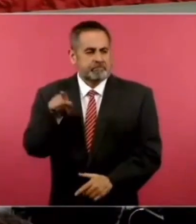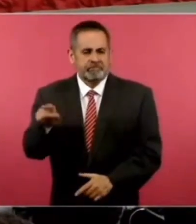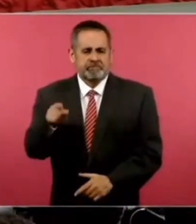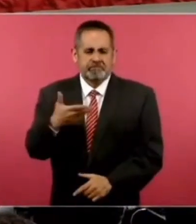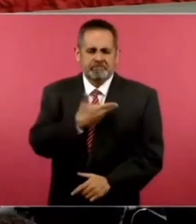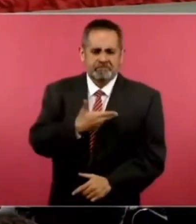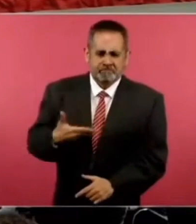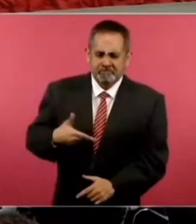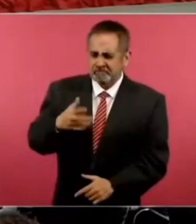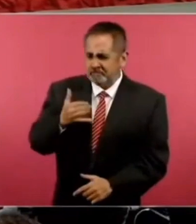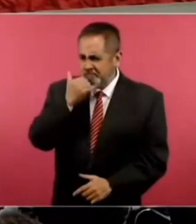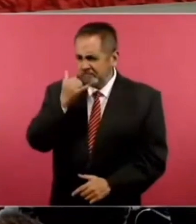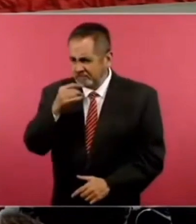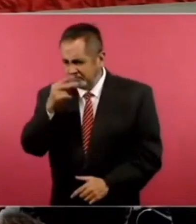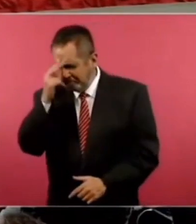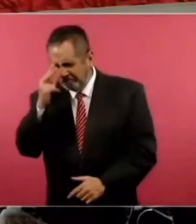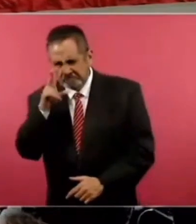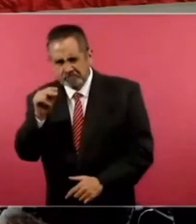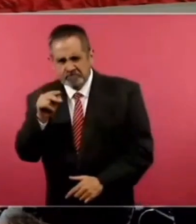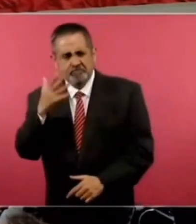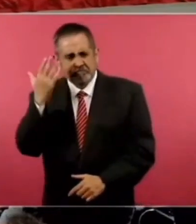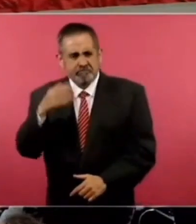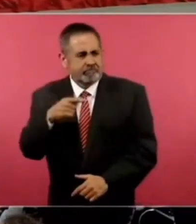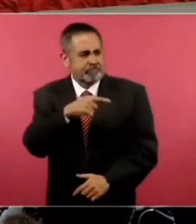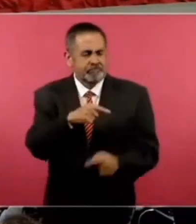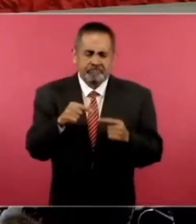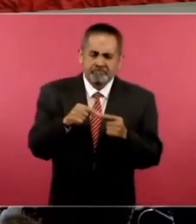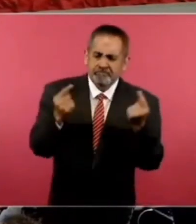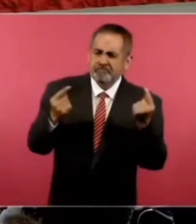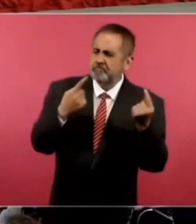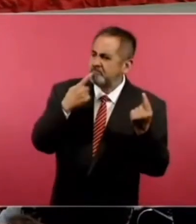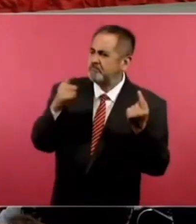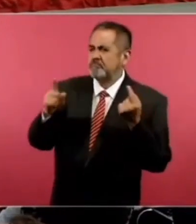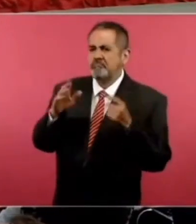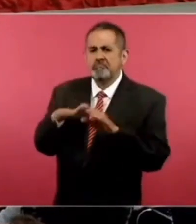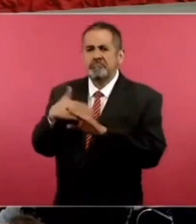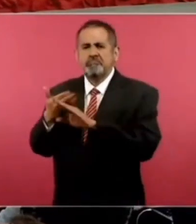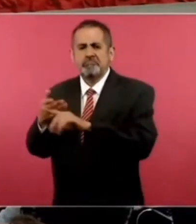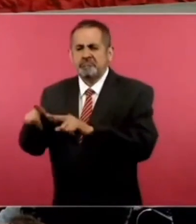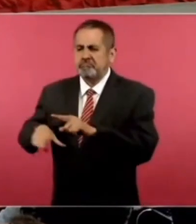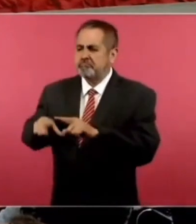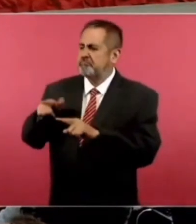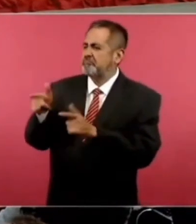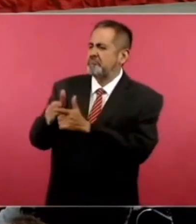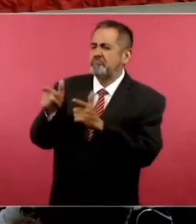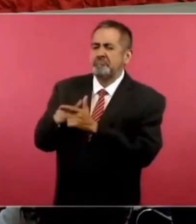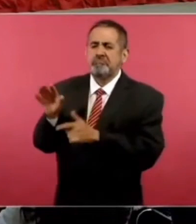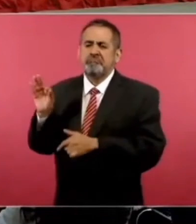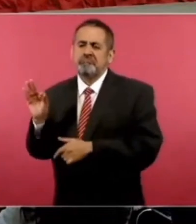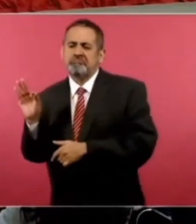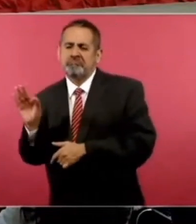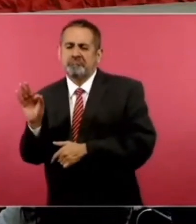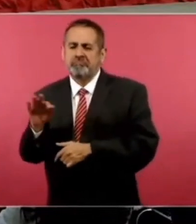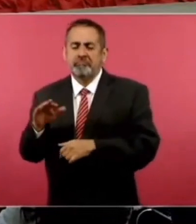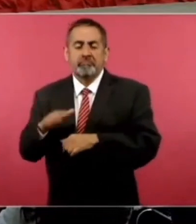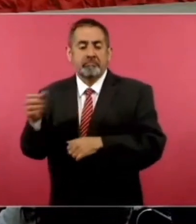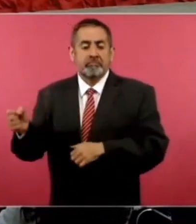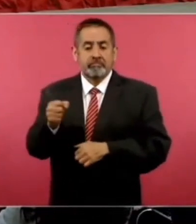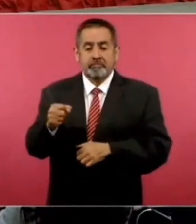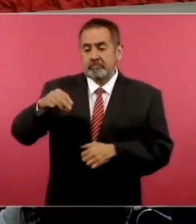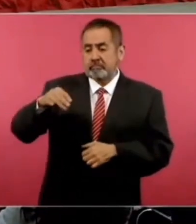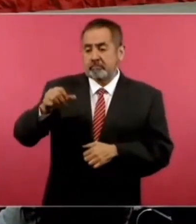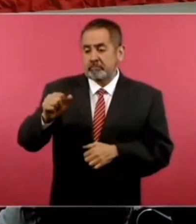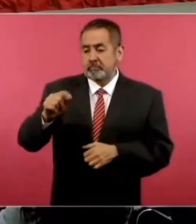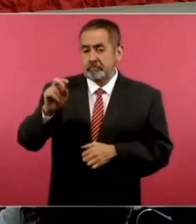equivocado al prever que la reacción acusaría al gobierno de partidismo por el nombramiento de Martín